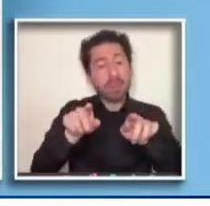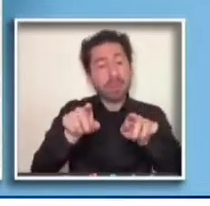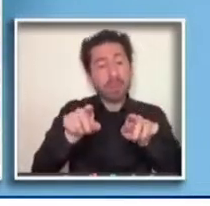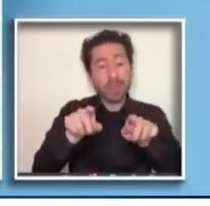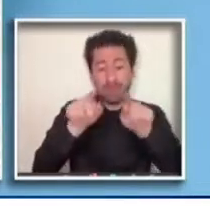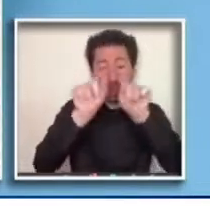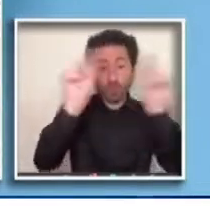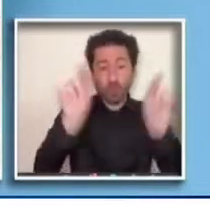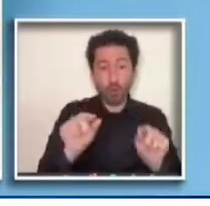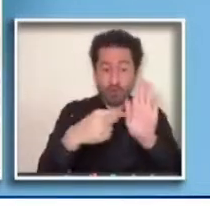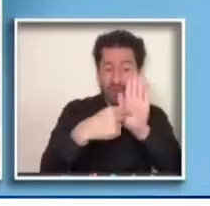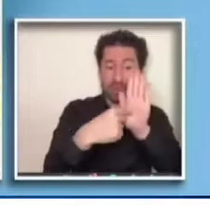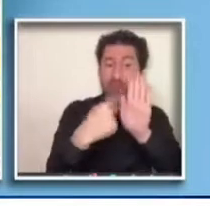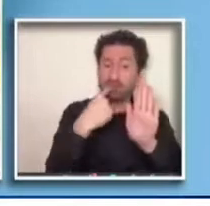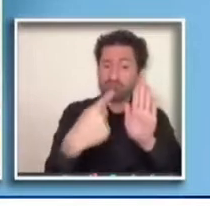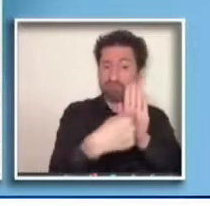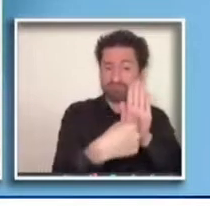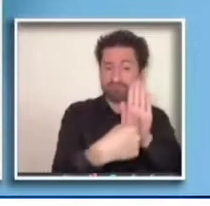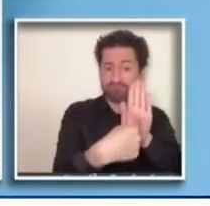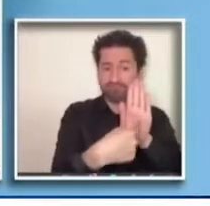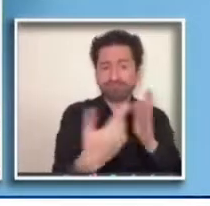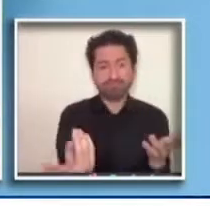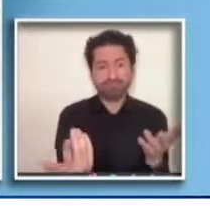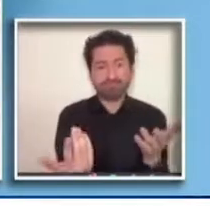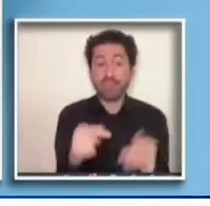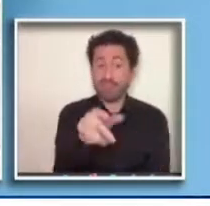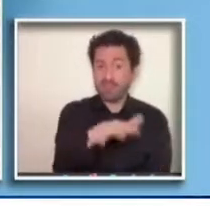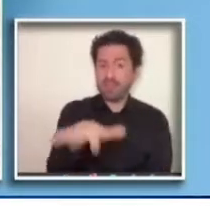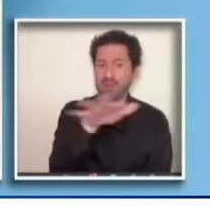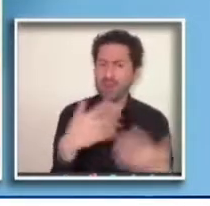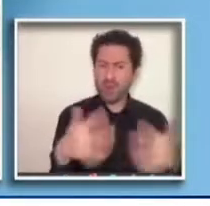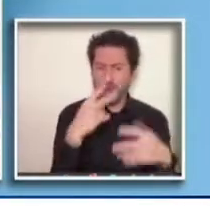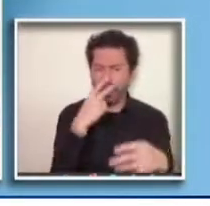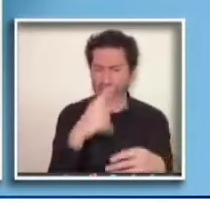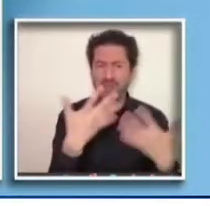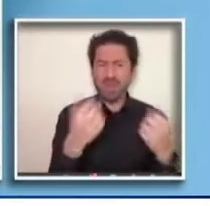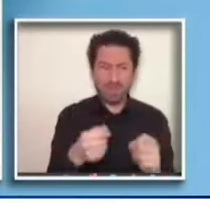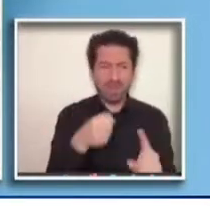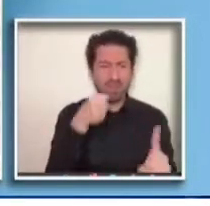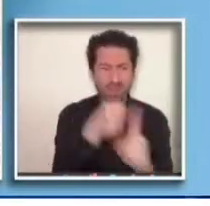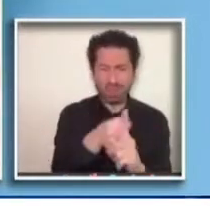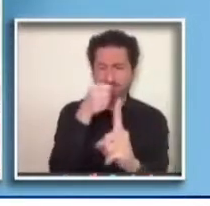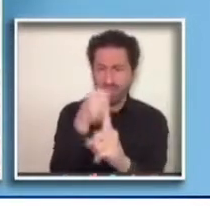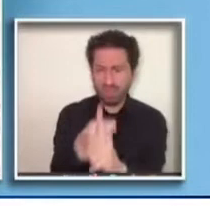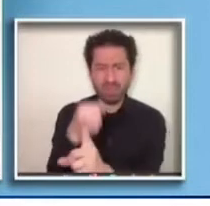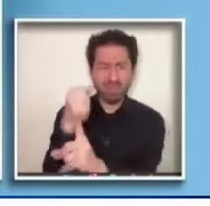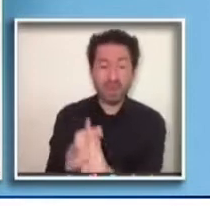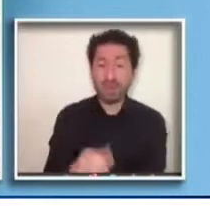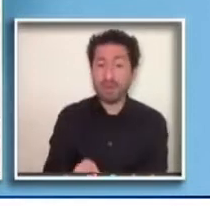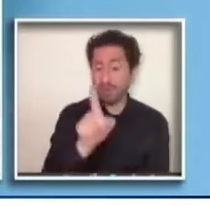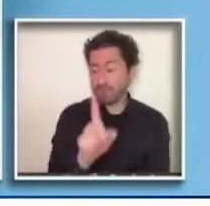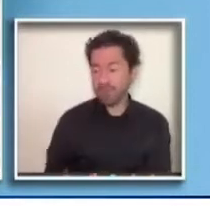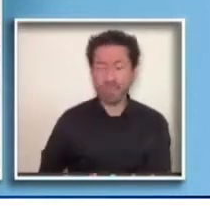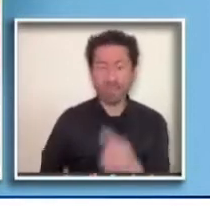perfila la certeza que los países de la región transitamos rumbo a una década perdida, con una caída del Producto Bruto Interno Global similar a la